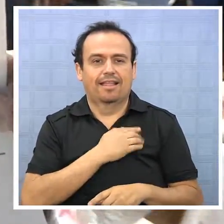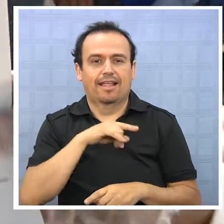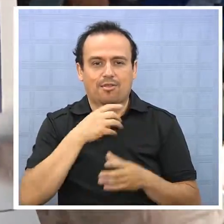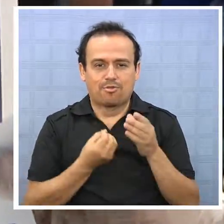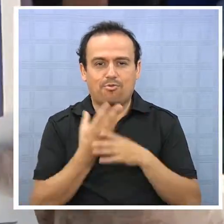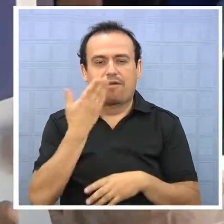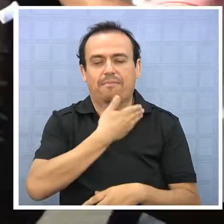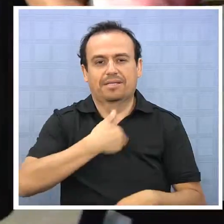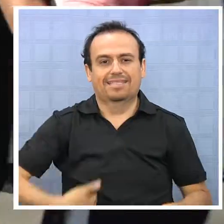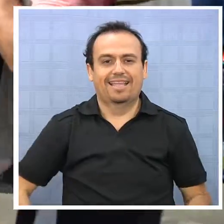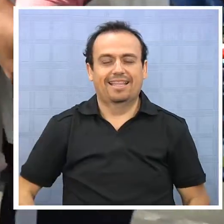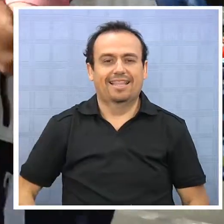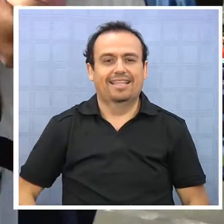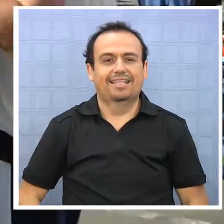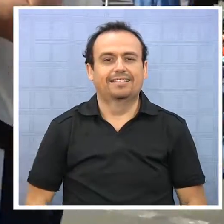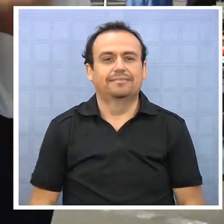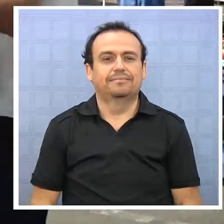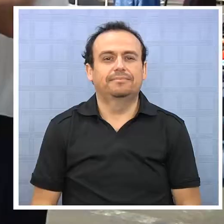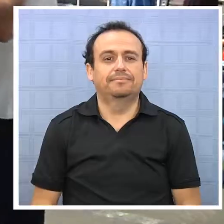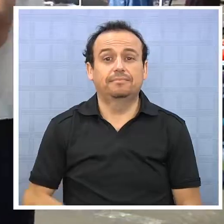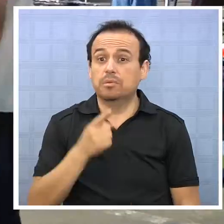llevando las riendas del